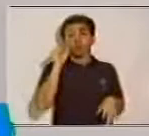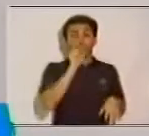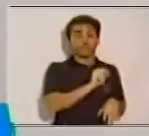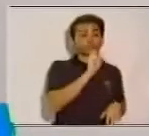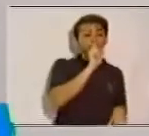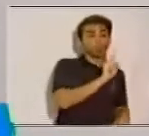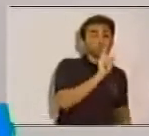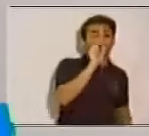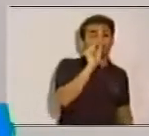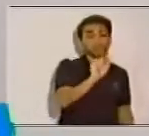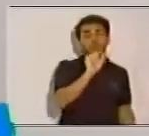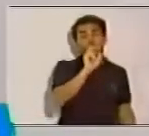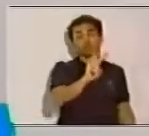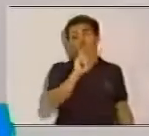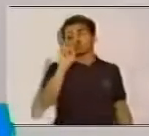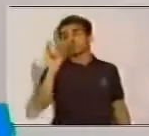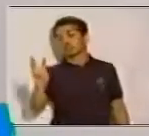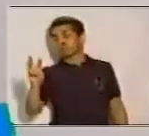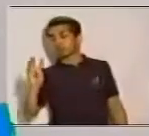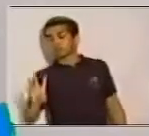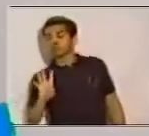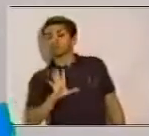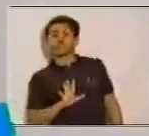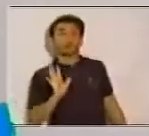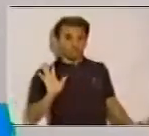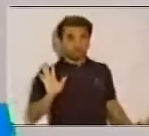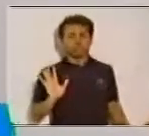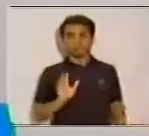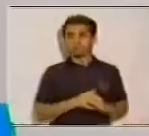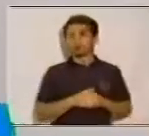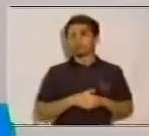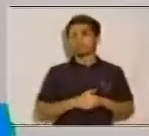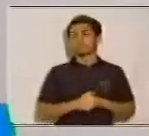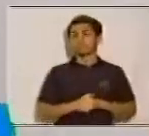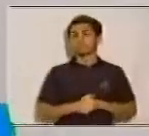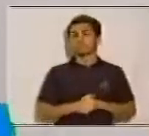punto 5, siempre con el lápiz suave, como que si fueran líneas guías.